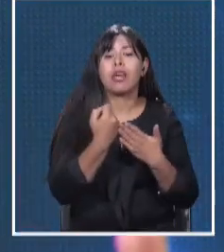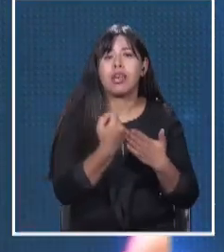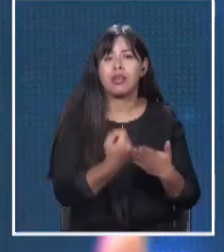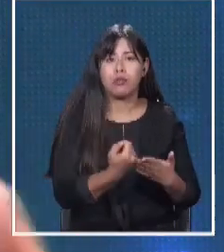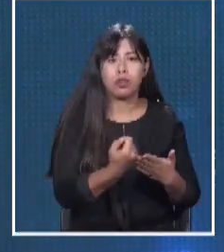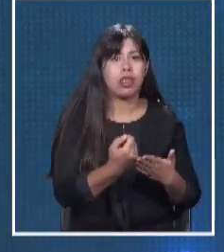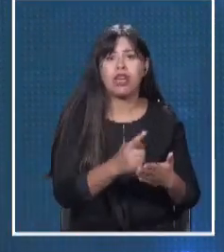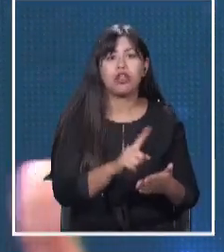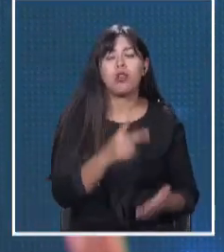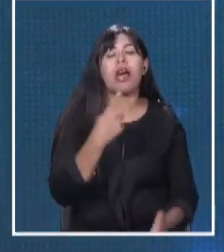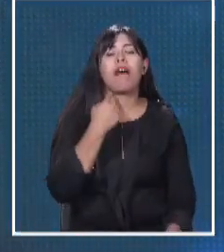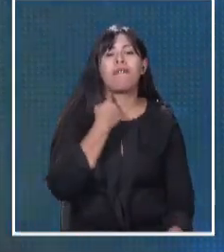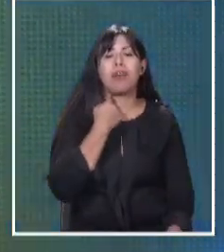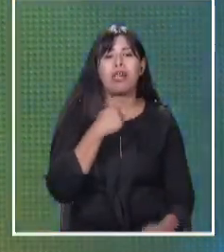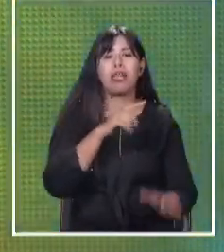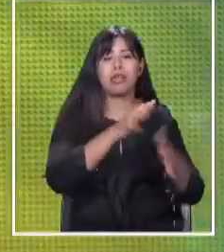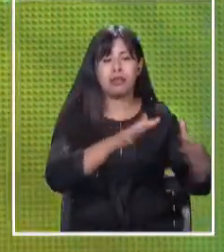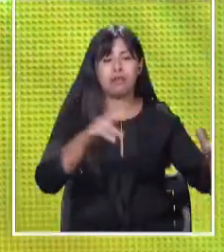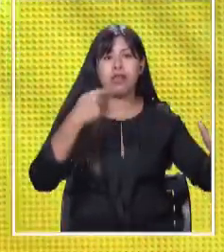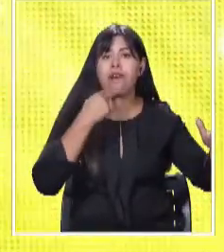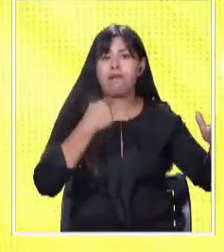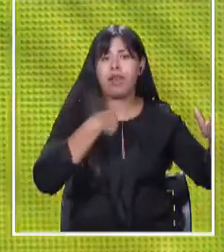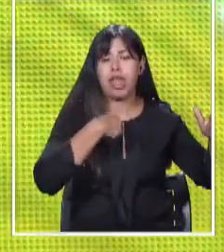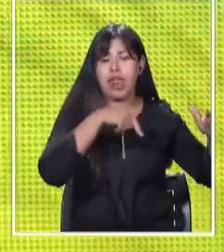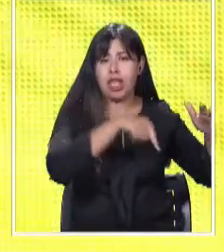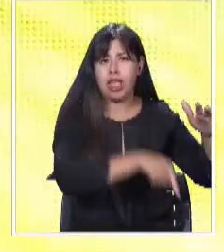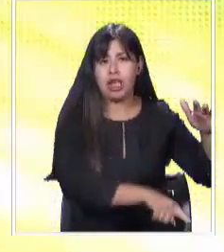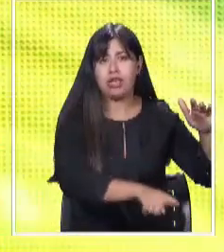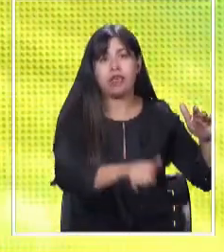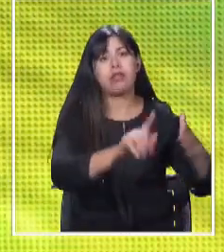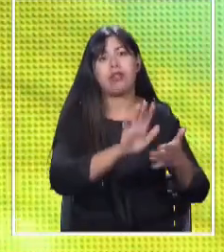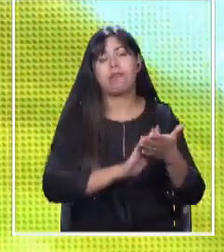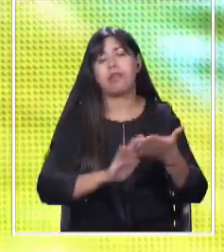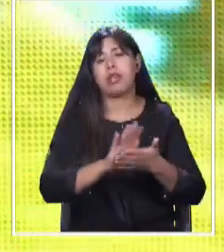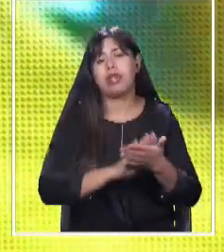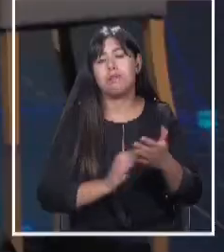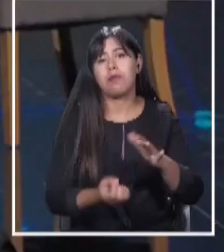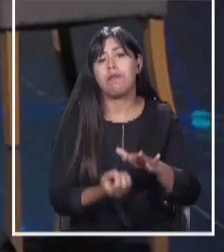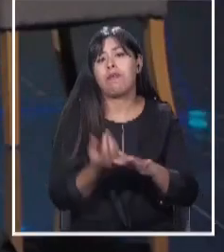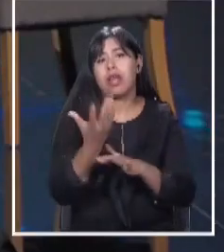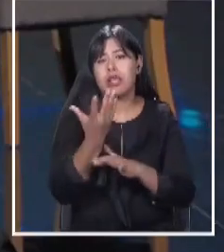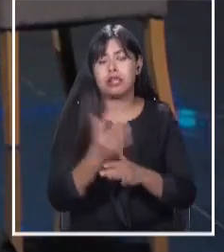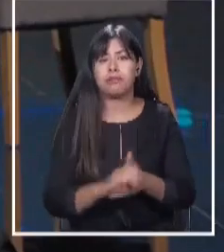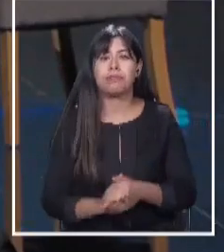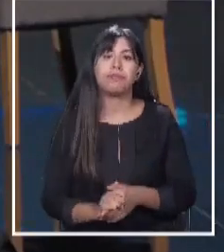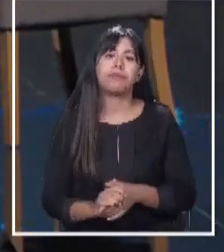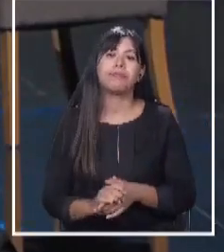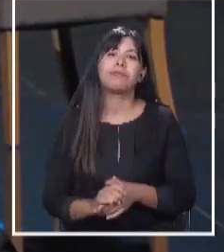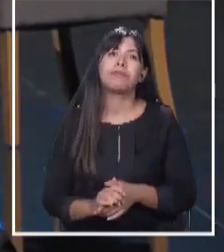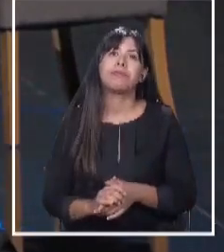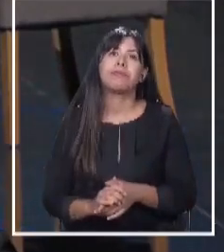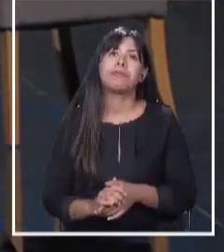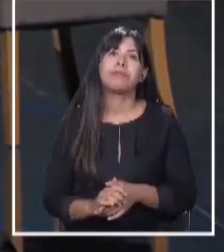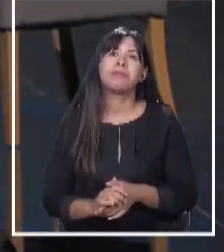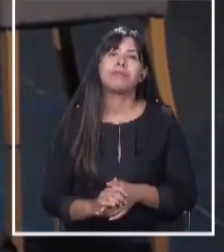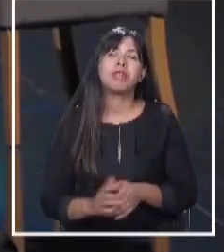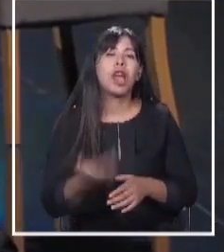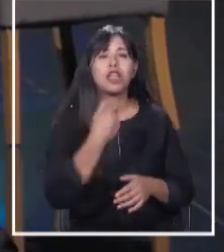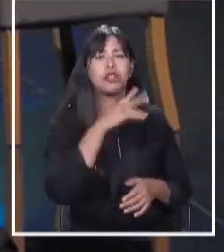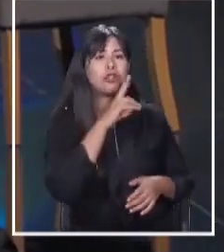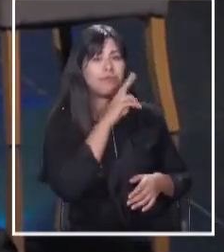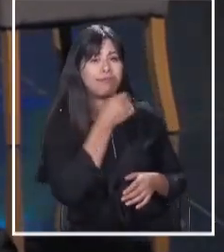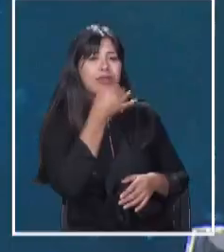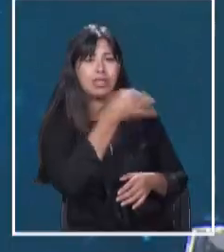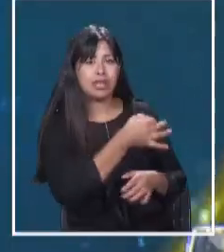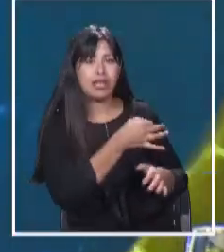que no afecte a la vida submarina, en este caso a las ballenas. Esto es pura educación. Cuando hablábamos de las ballenas, yo le